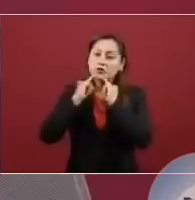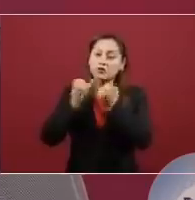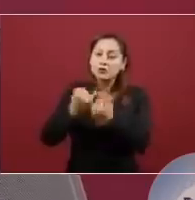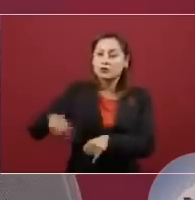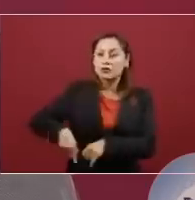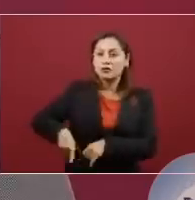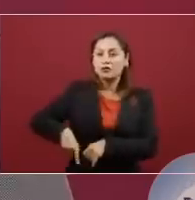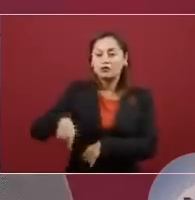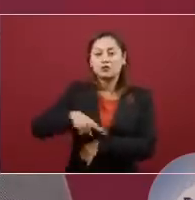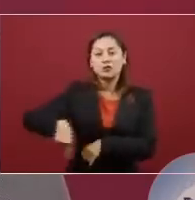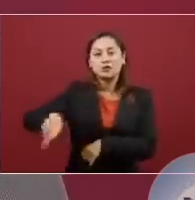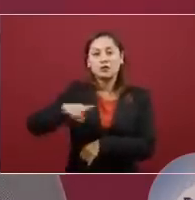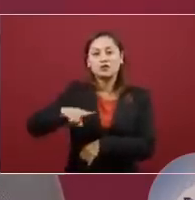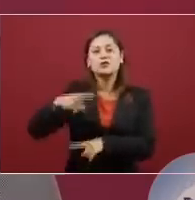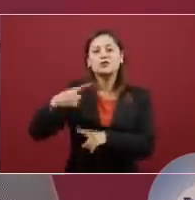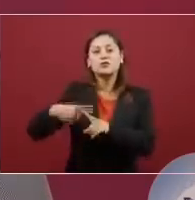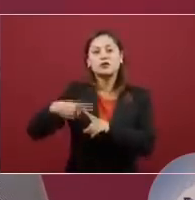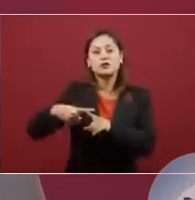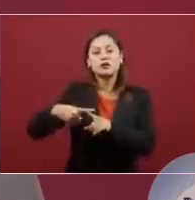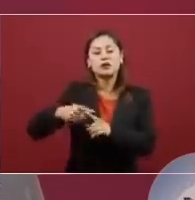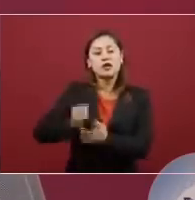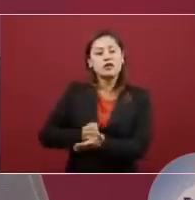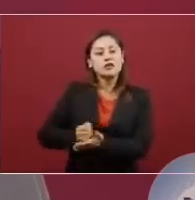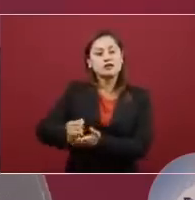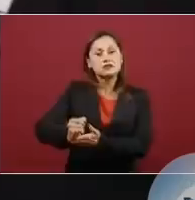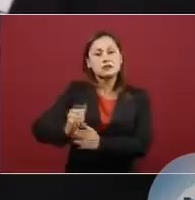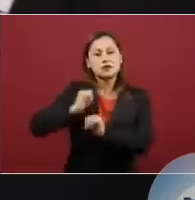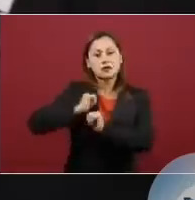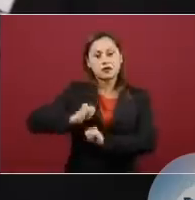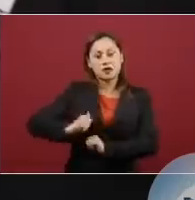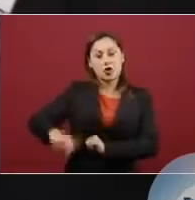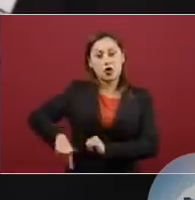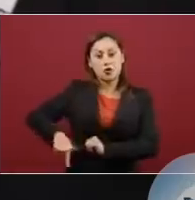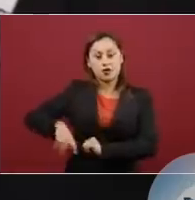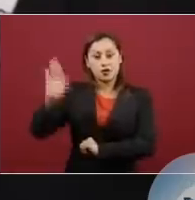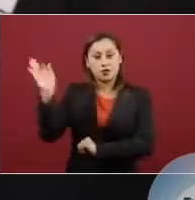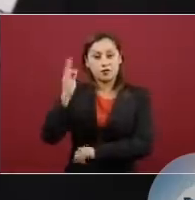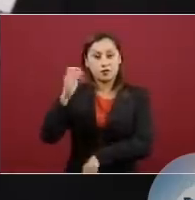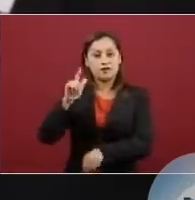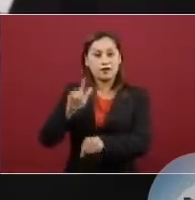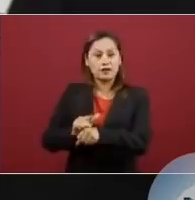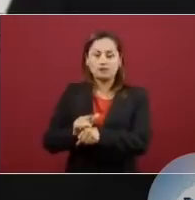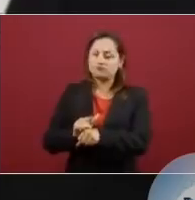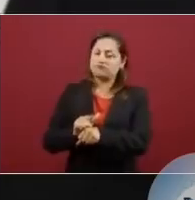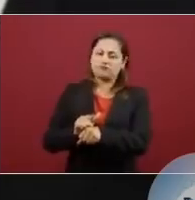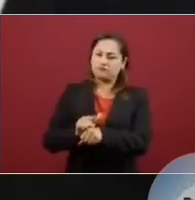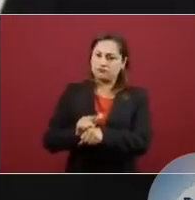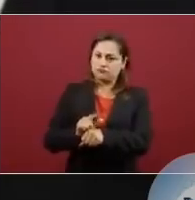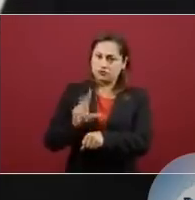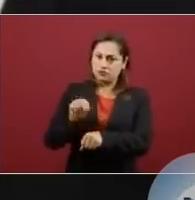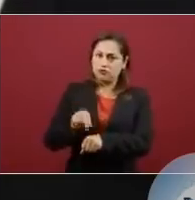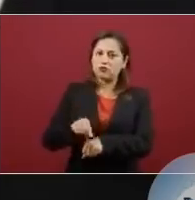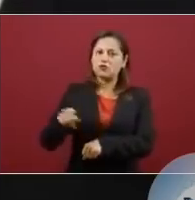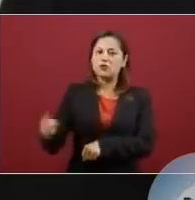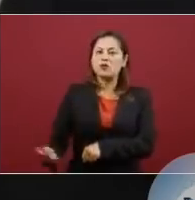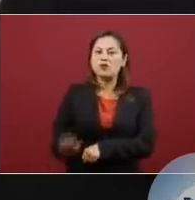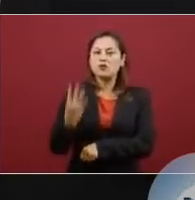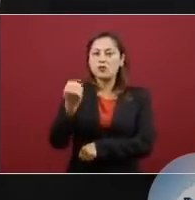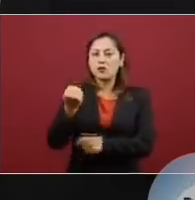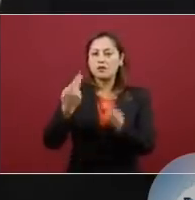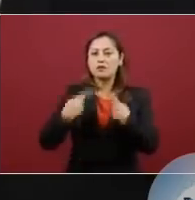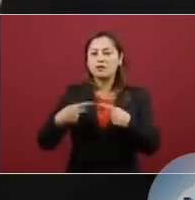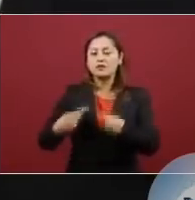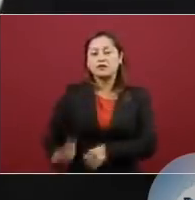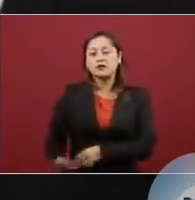no sea el gobierno federal. De los 9 integrantes, 4 son defensores de derechos humanos